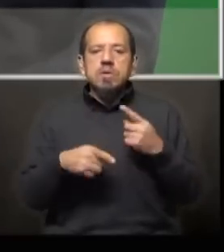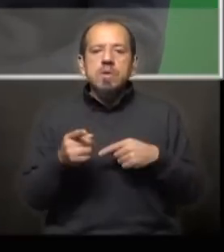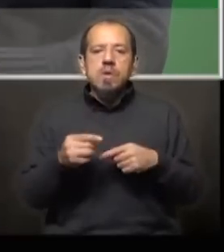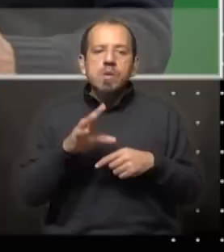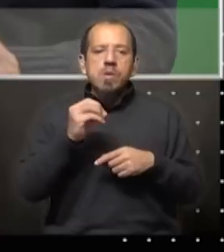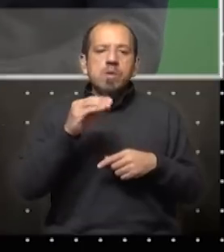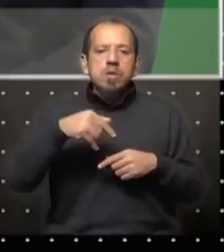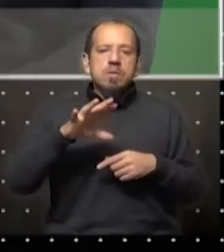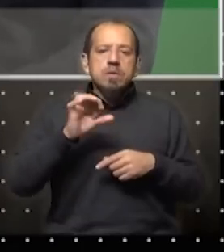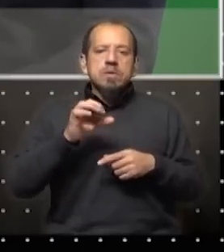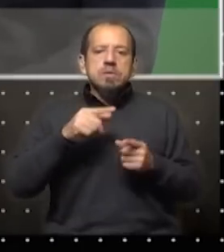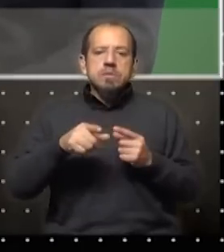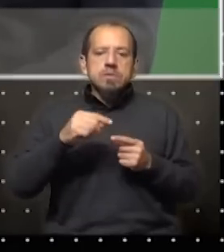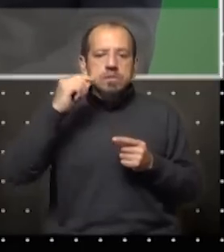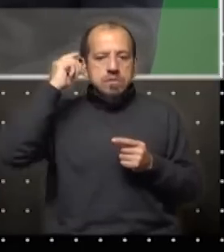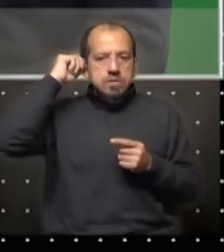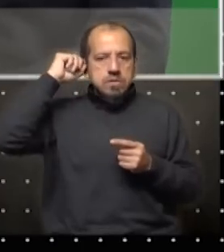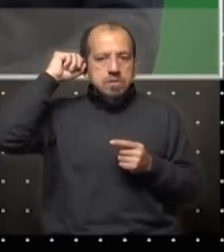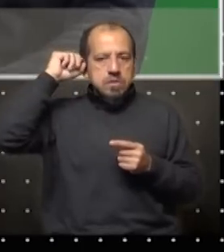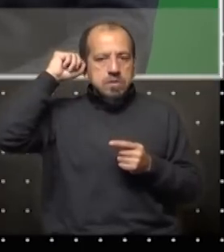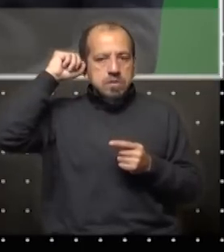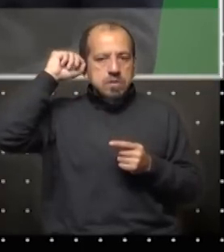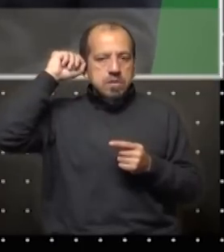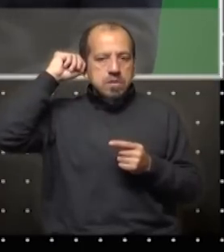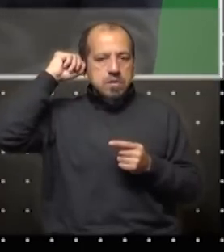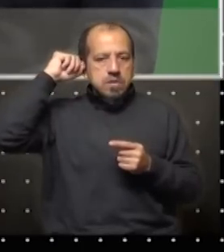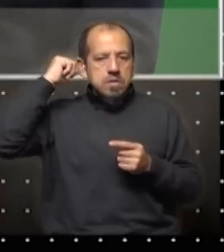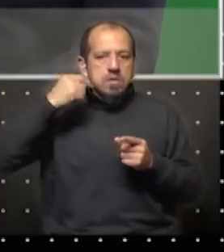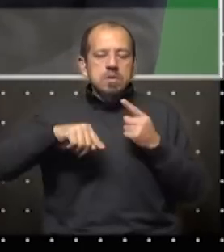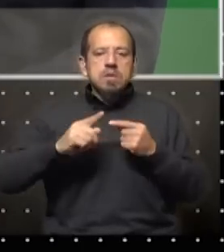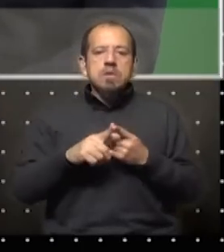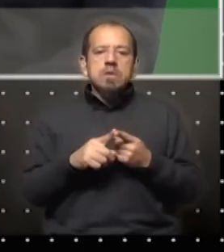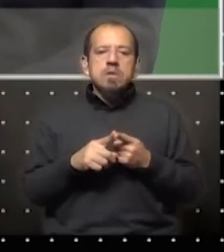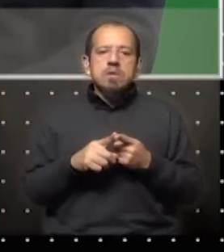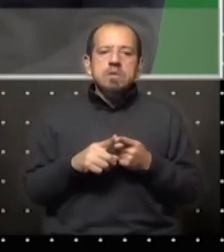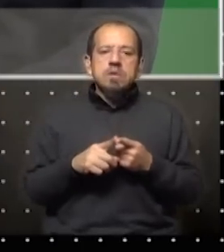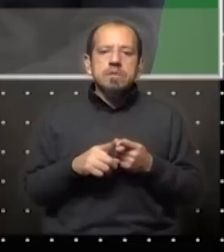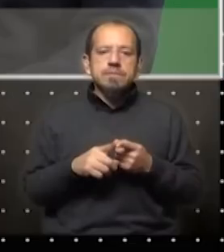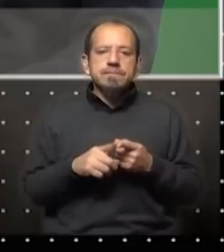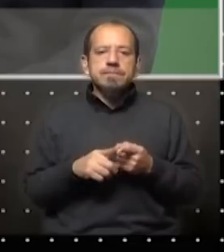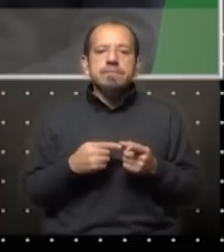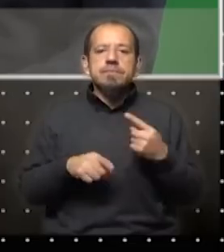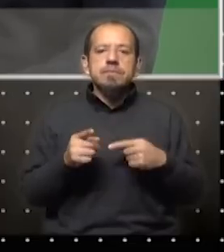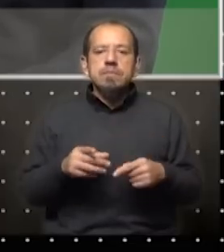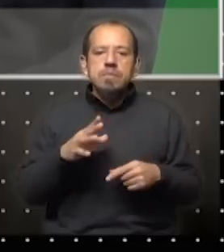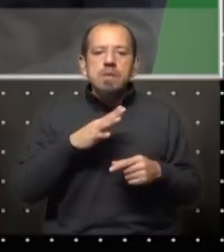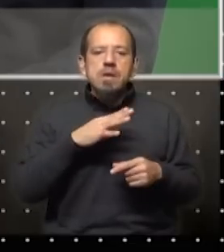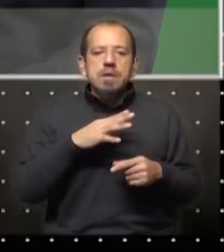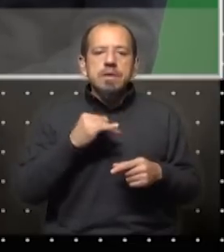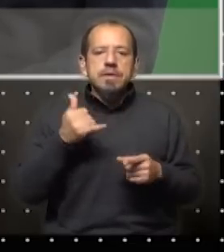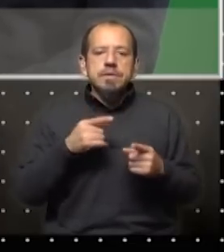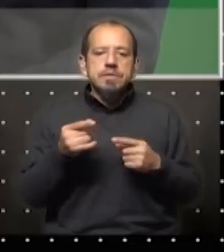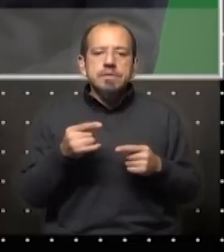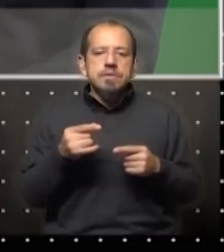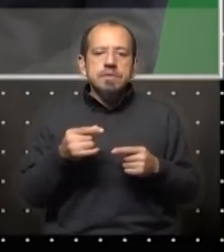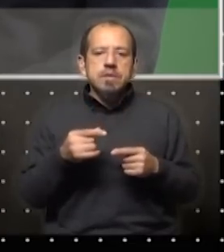la omc como Porta tardante eso ha venido como por lo menos debilitándose y creo que lo que deberíamos tener es una mirada que